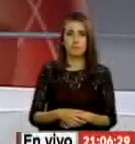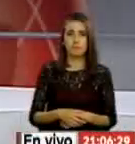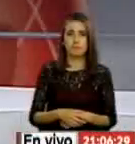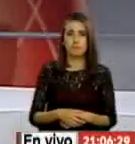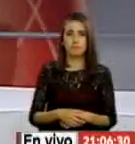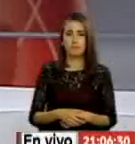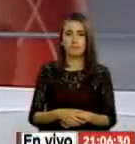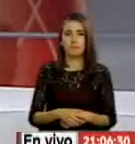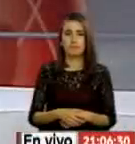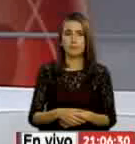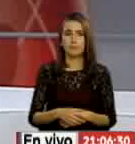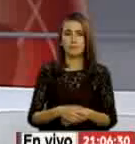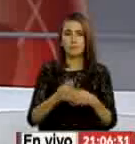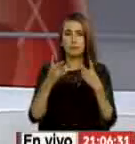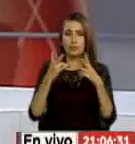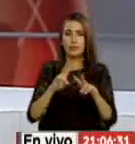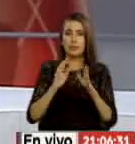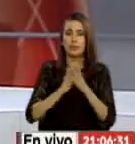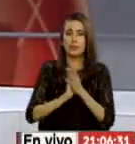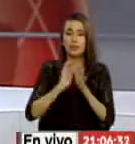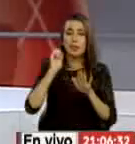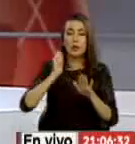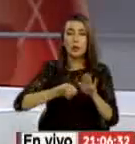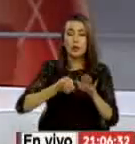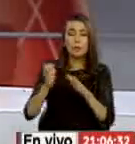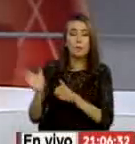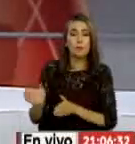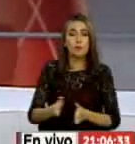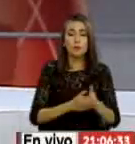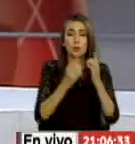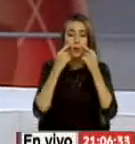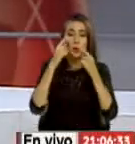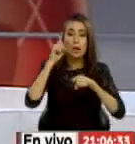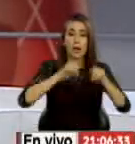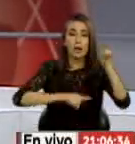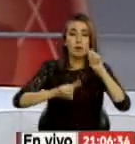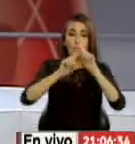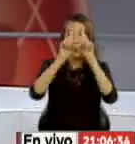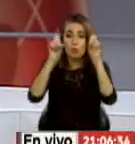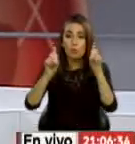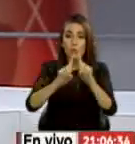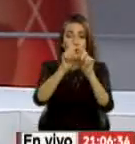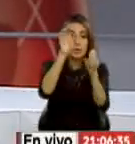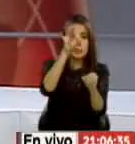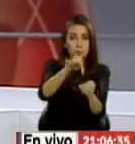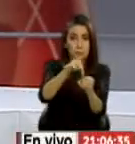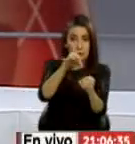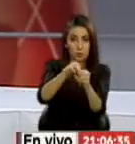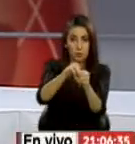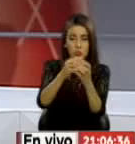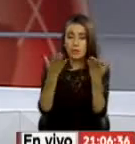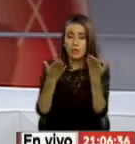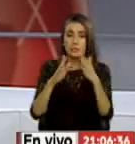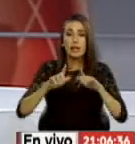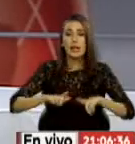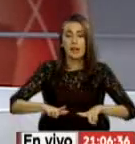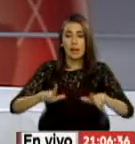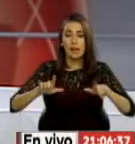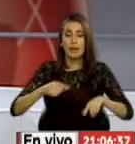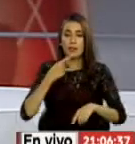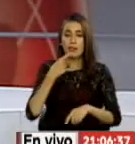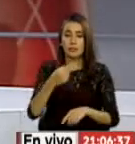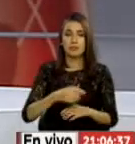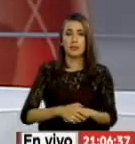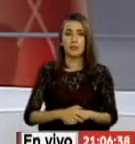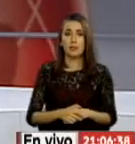Y también en una audiencia pública, la Corte Constitucional escucha criterios sobre las preguntas para la consulta popular planteada por el presidente de la